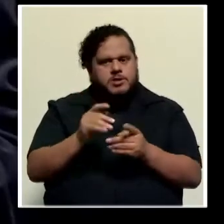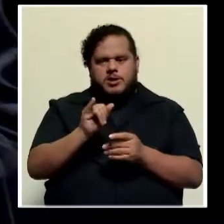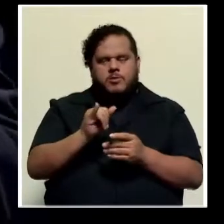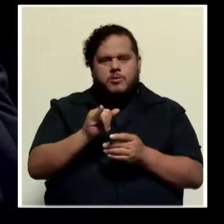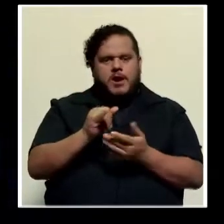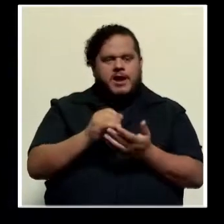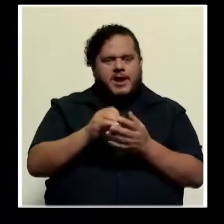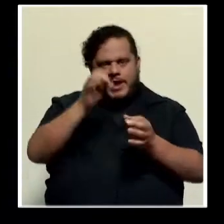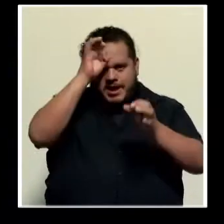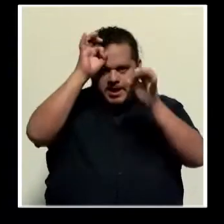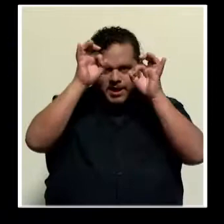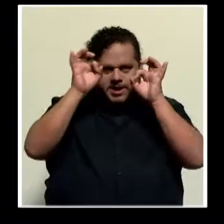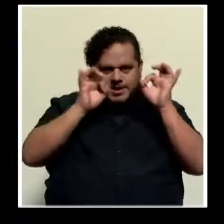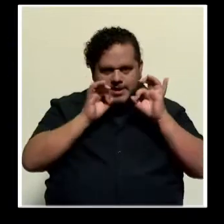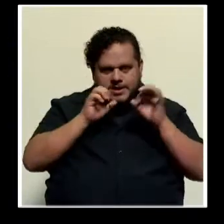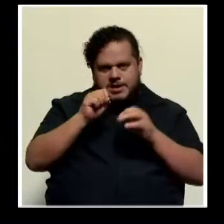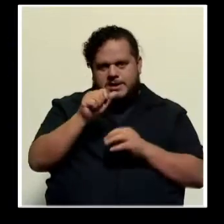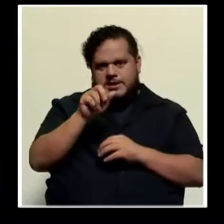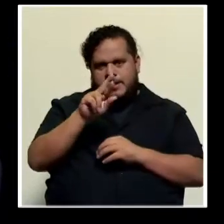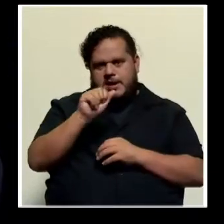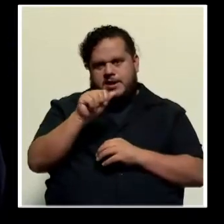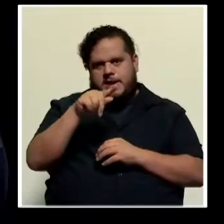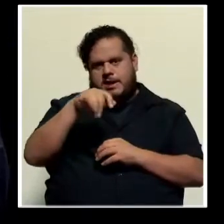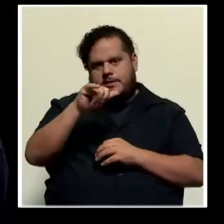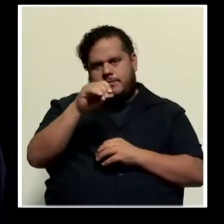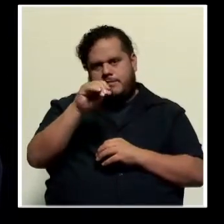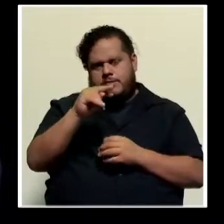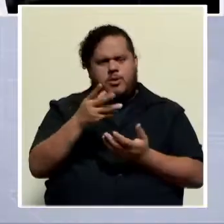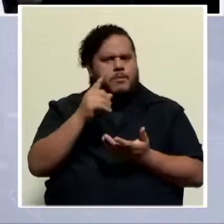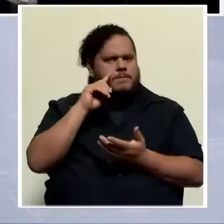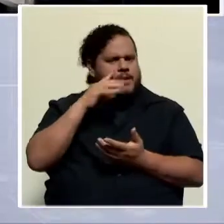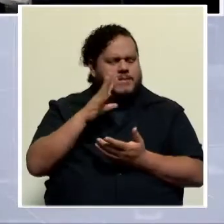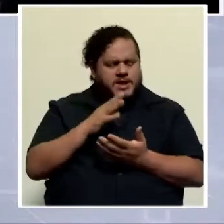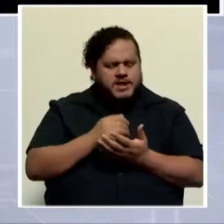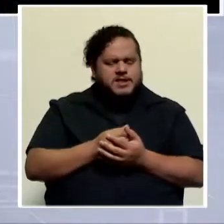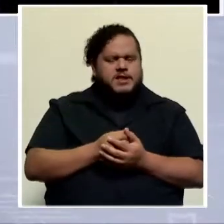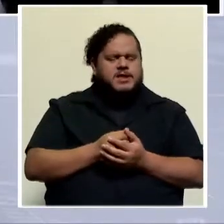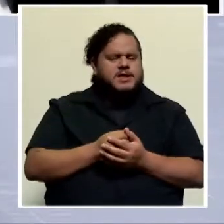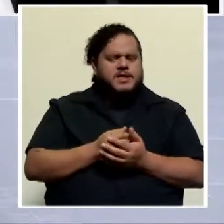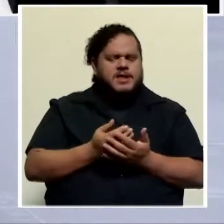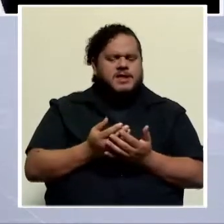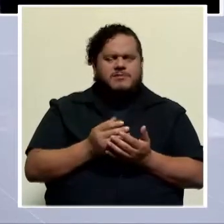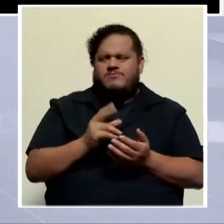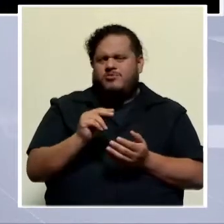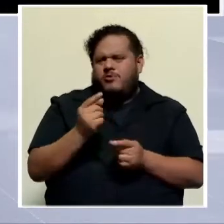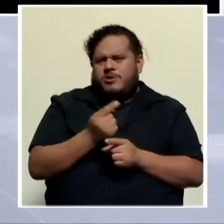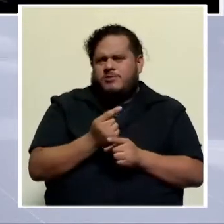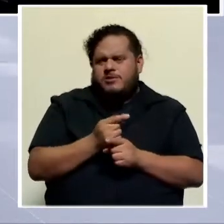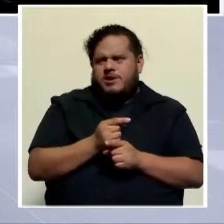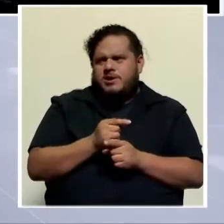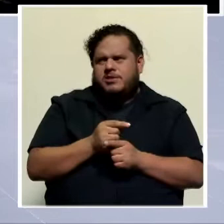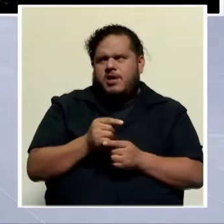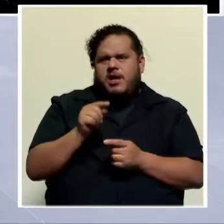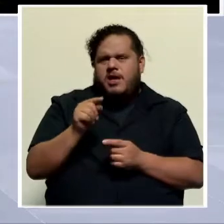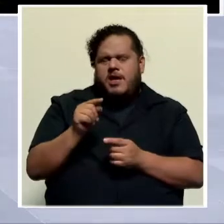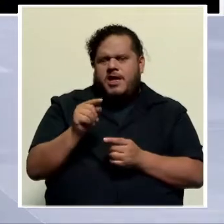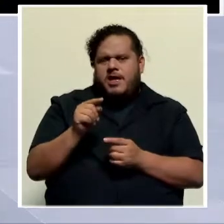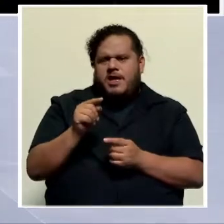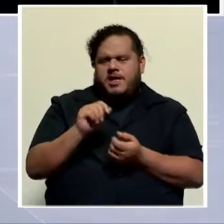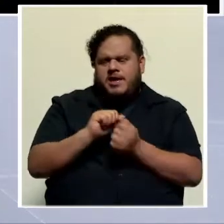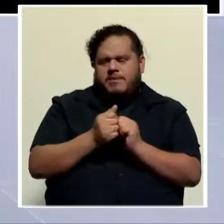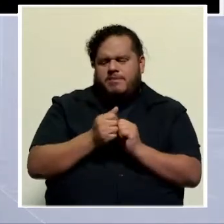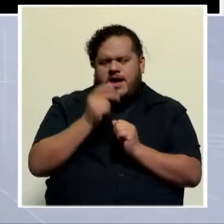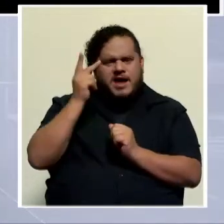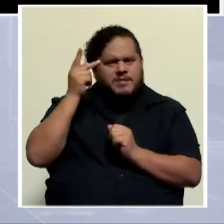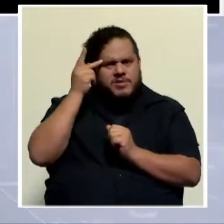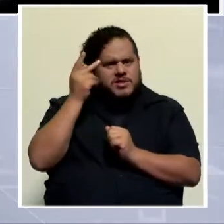sarampión. Me parece que es completamente insólito esta politización de un